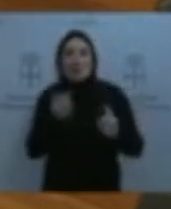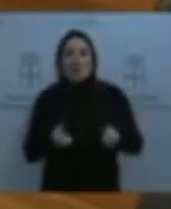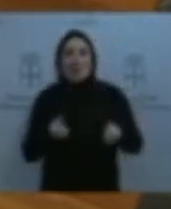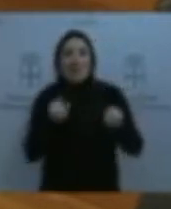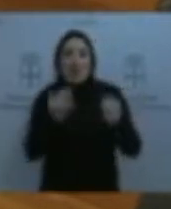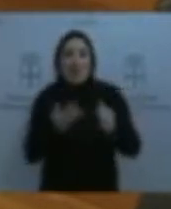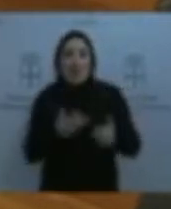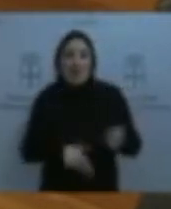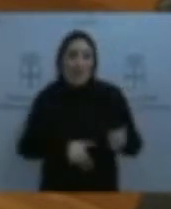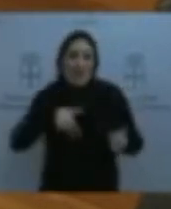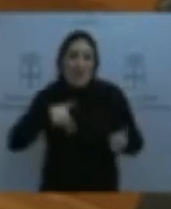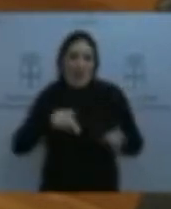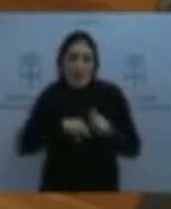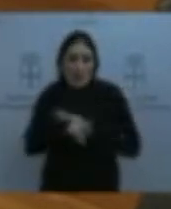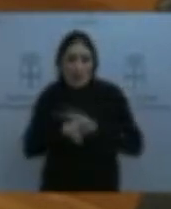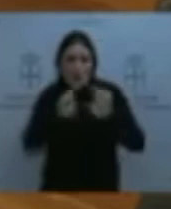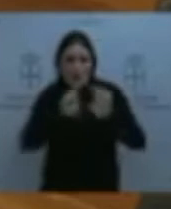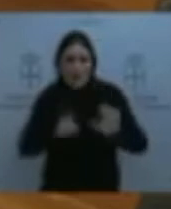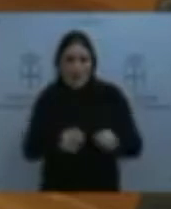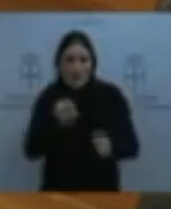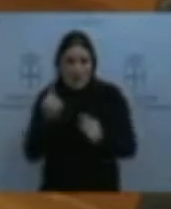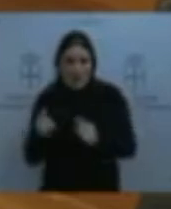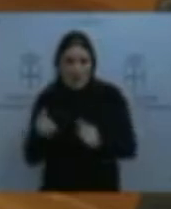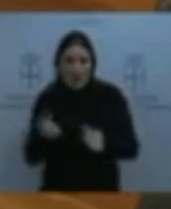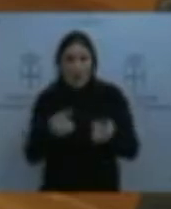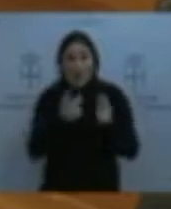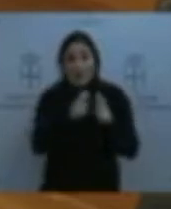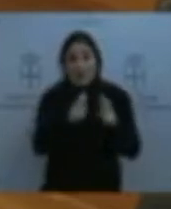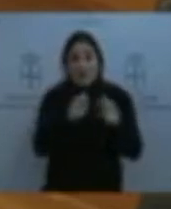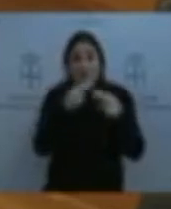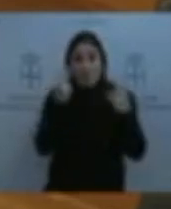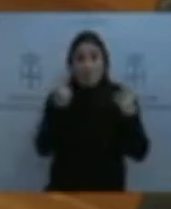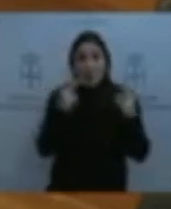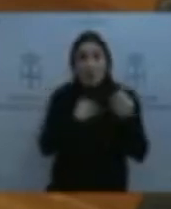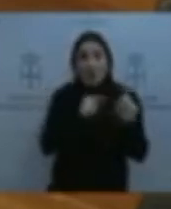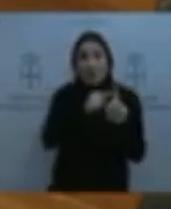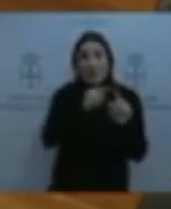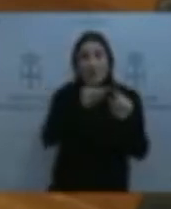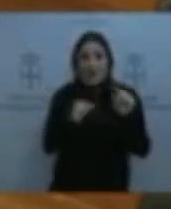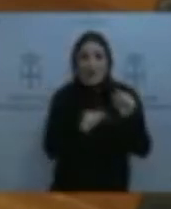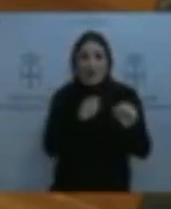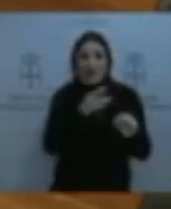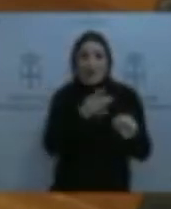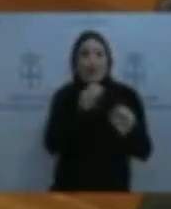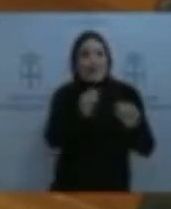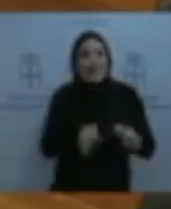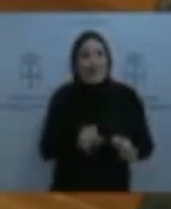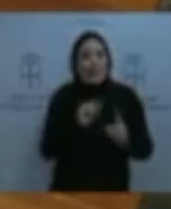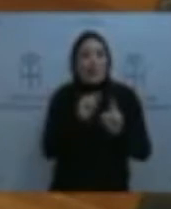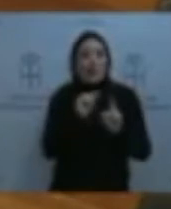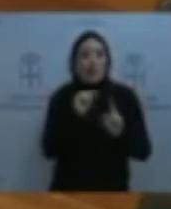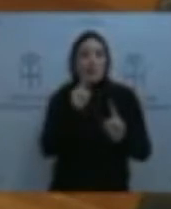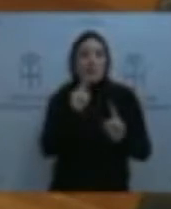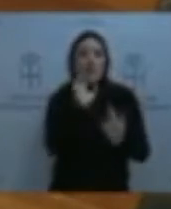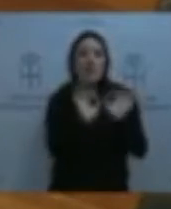entidad. De hecho, en la Administración pública, los objetivos de déficit y de deuda se marcan siempre en términos porcentuales, no